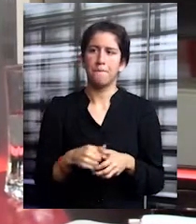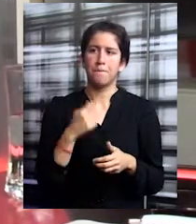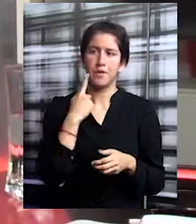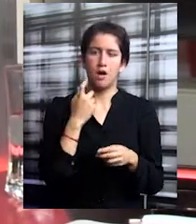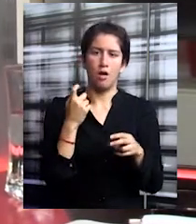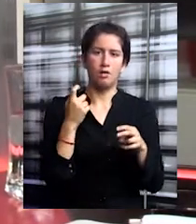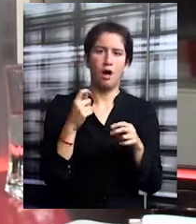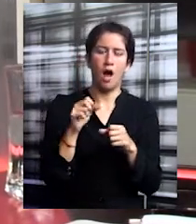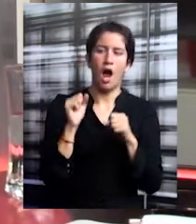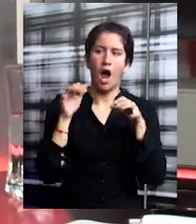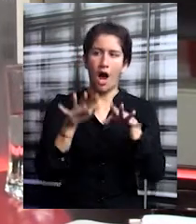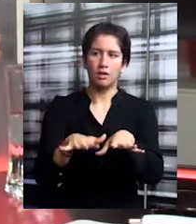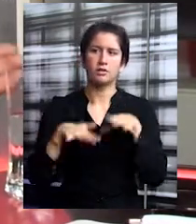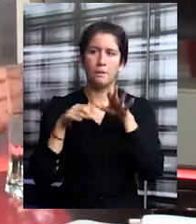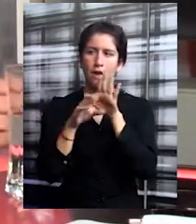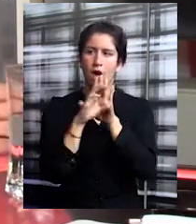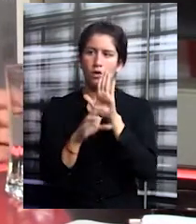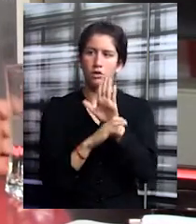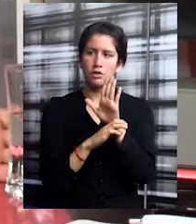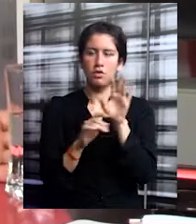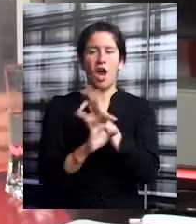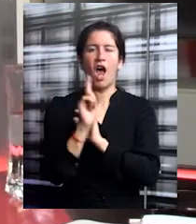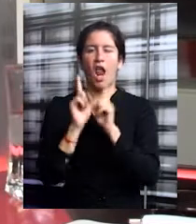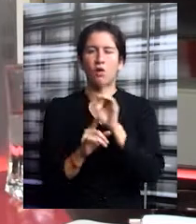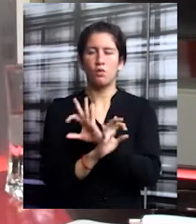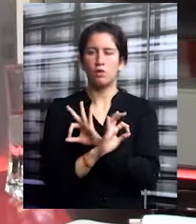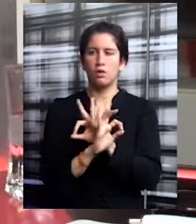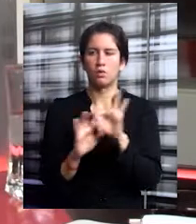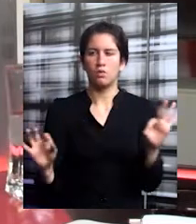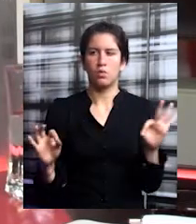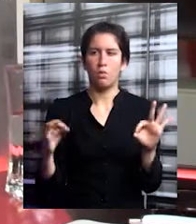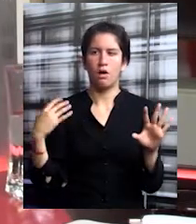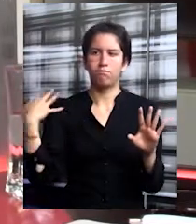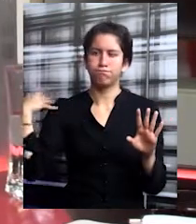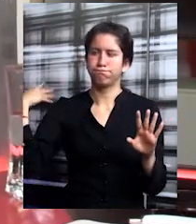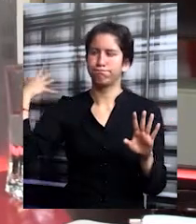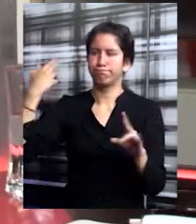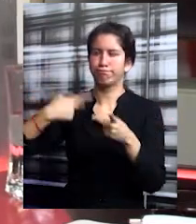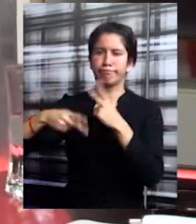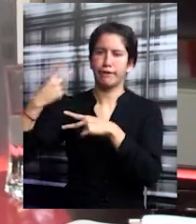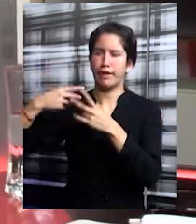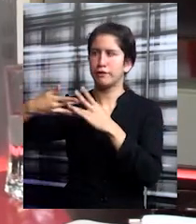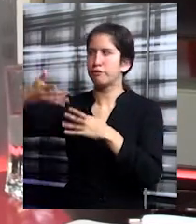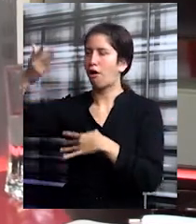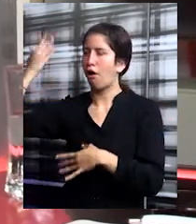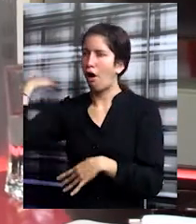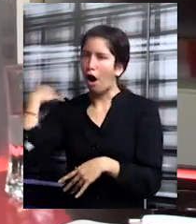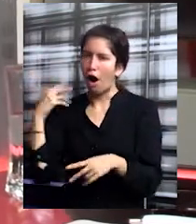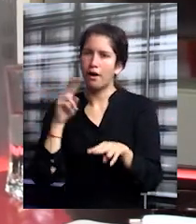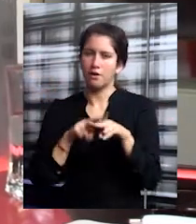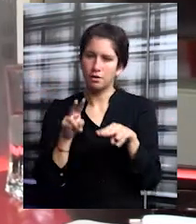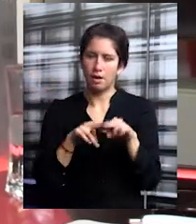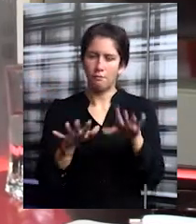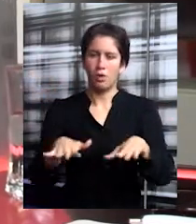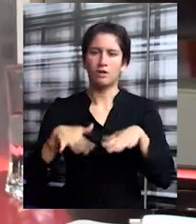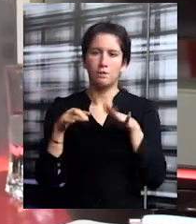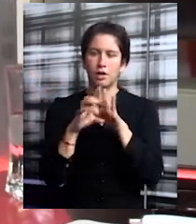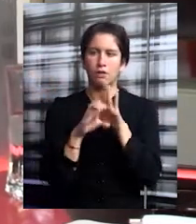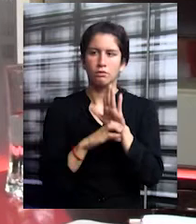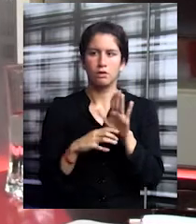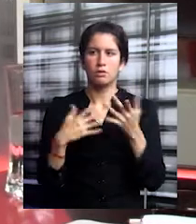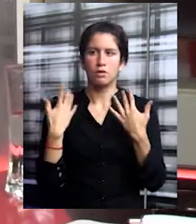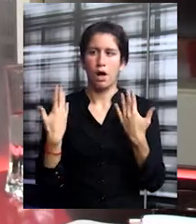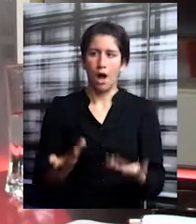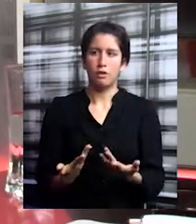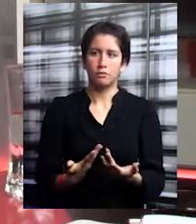etcétera. Es algo que nunca, ni siquiera me lo imaginé. Chile en su historia tenía una asamblea constituyente. Pero ya sabemos que las cosas hoy día ya no